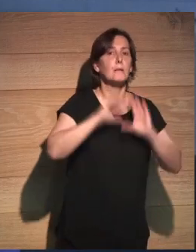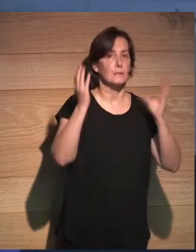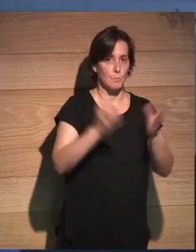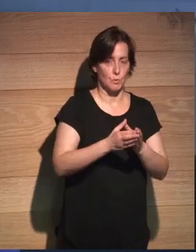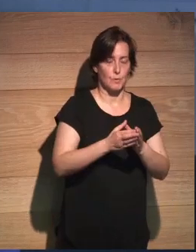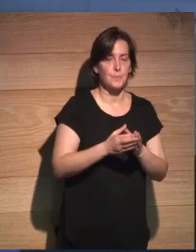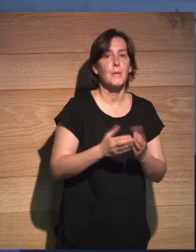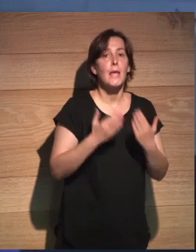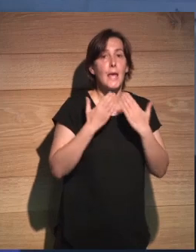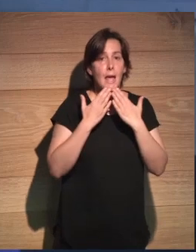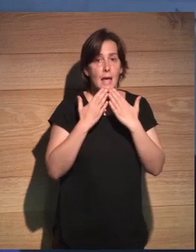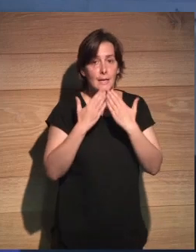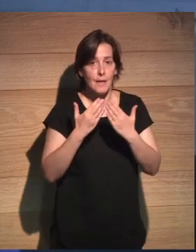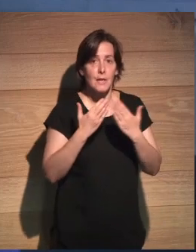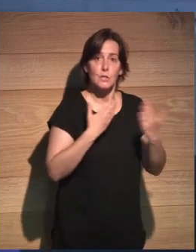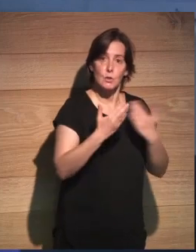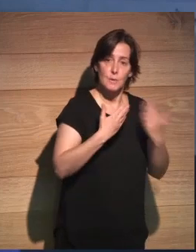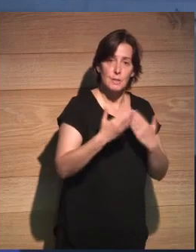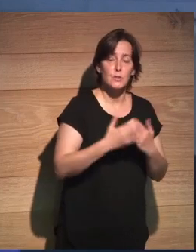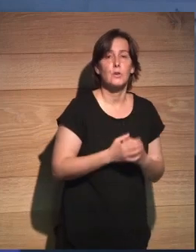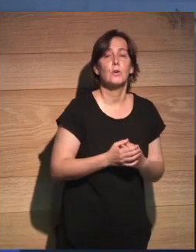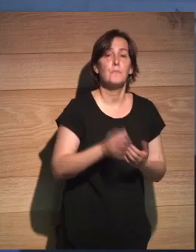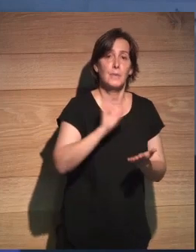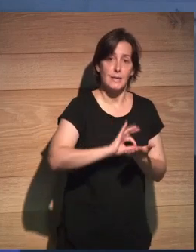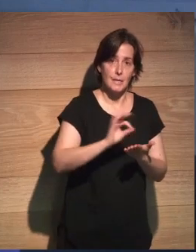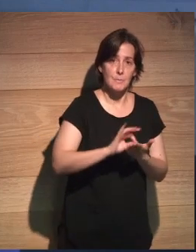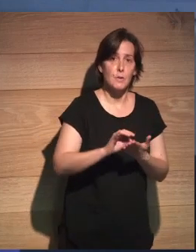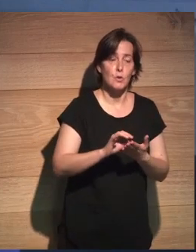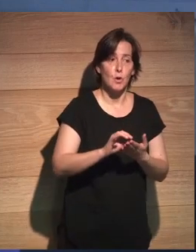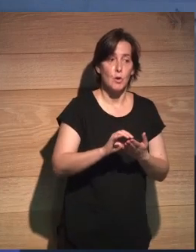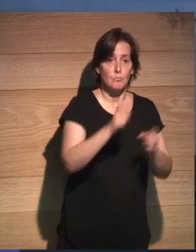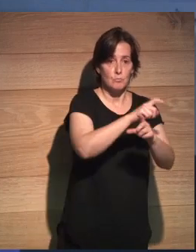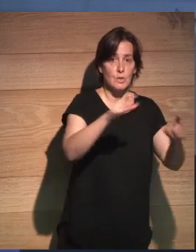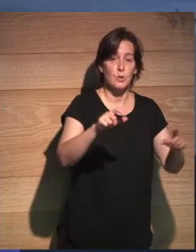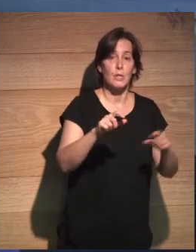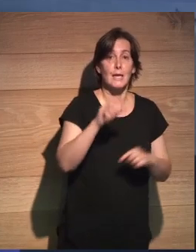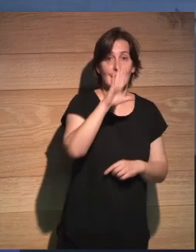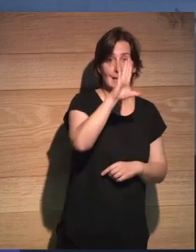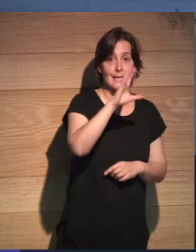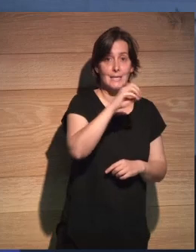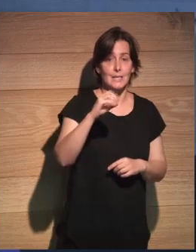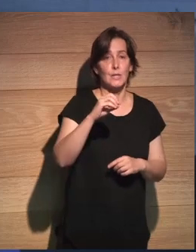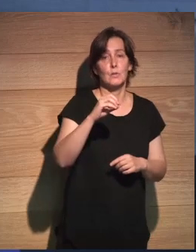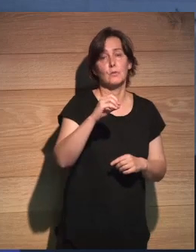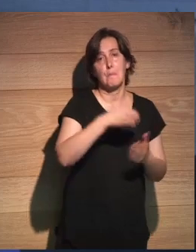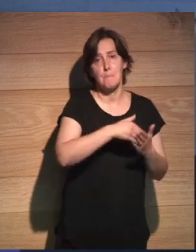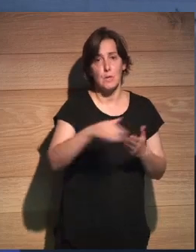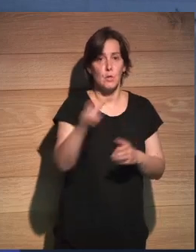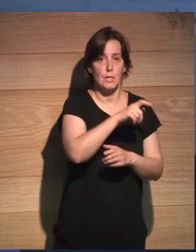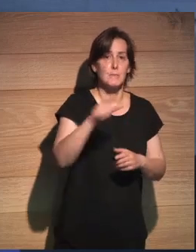The Conversation ha logrado ponerse al servicio de una audiencia potencial de 500 millones de